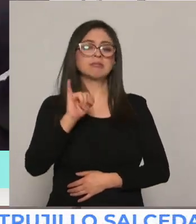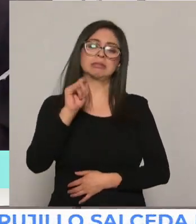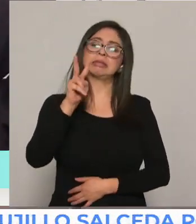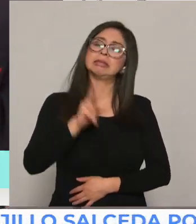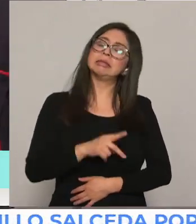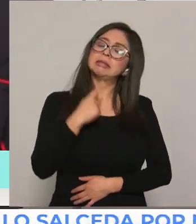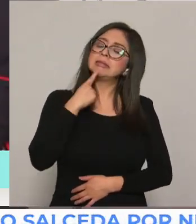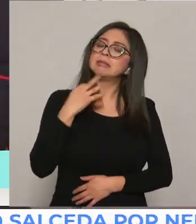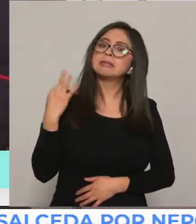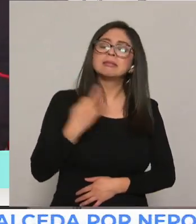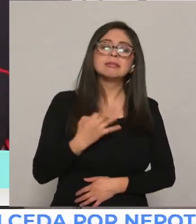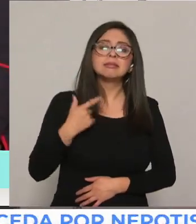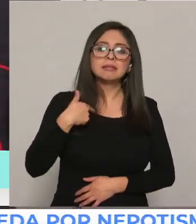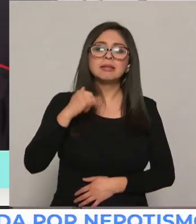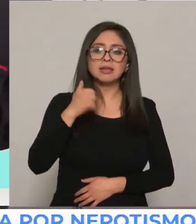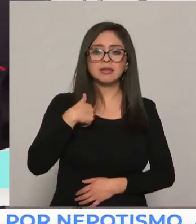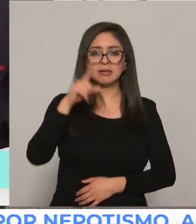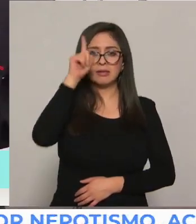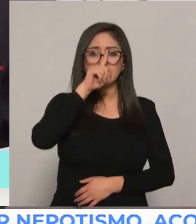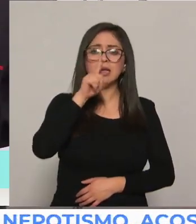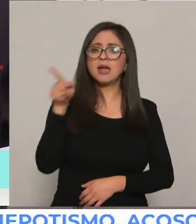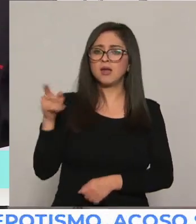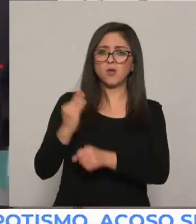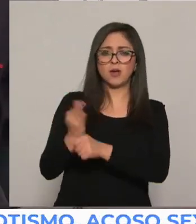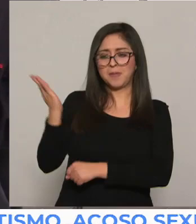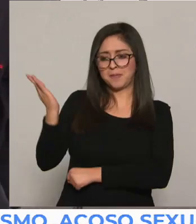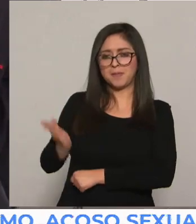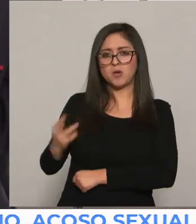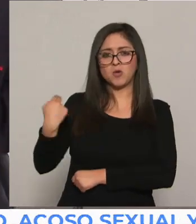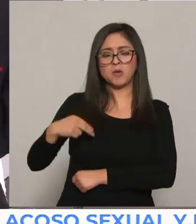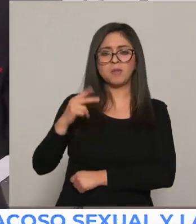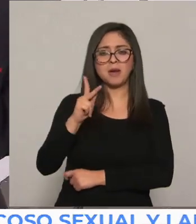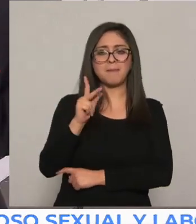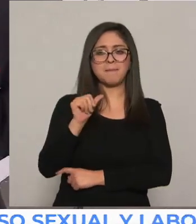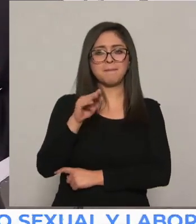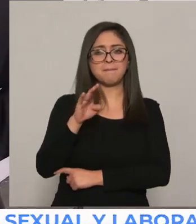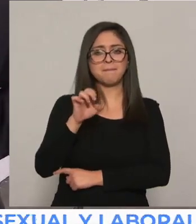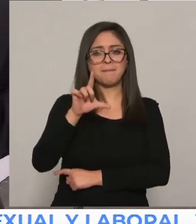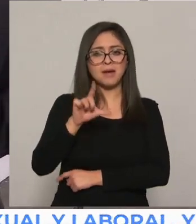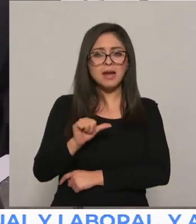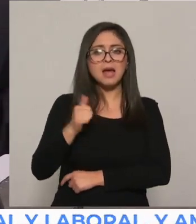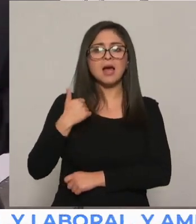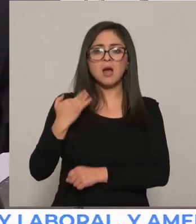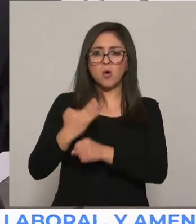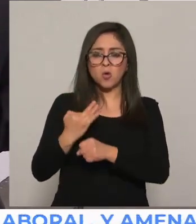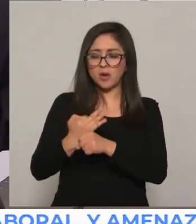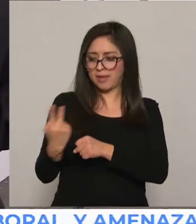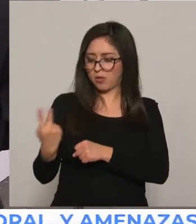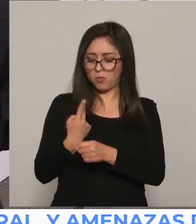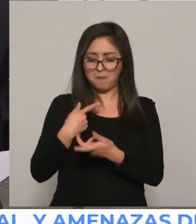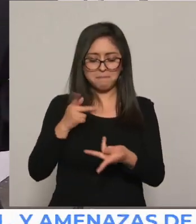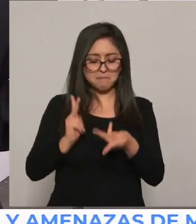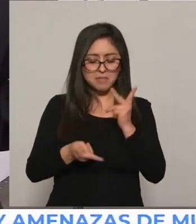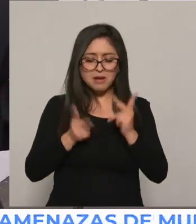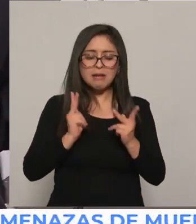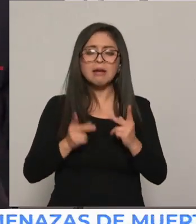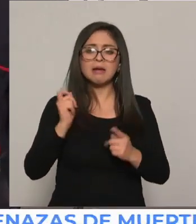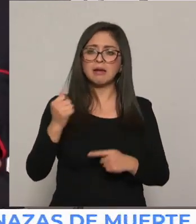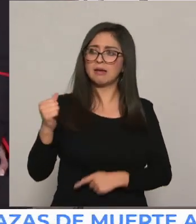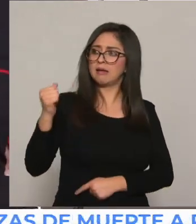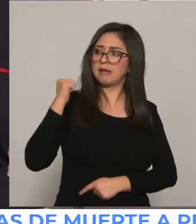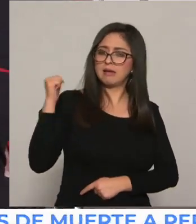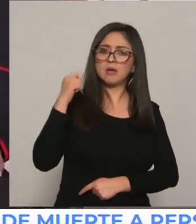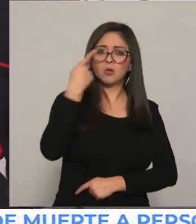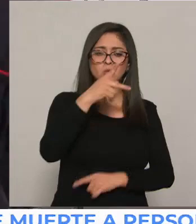recomiendo. Ella es Pamela, me estaba platicando hace rato que su local, bueno, el local que tenemos aquí a